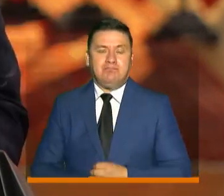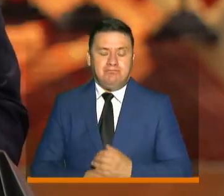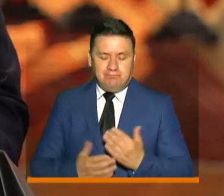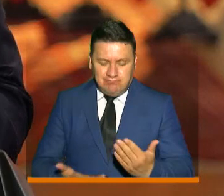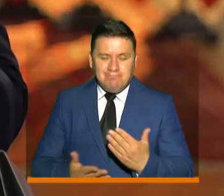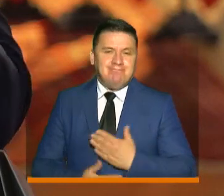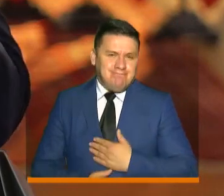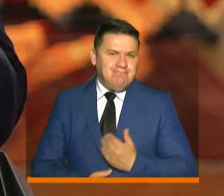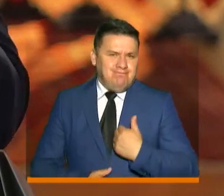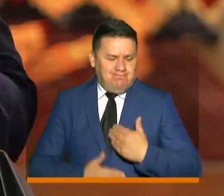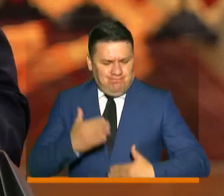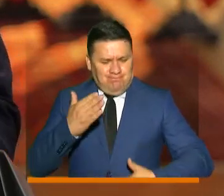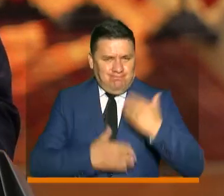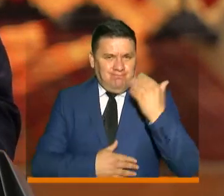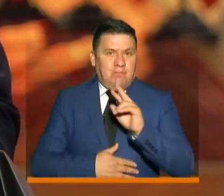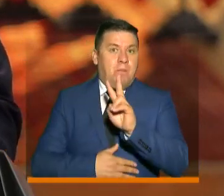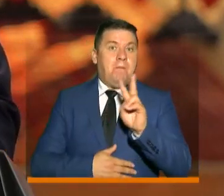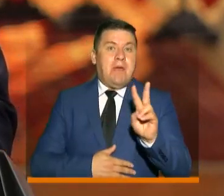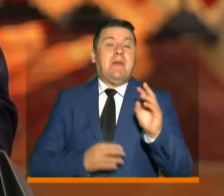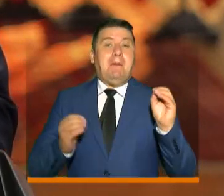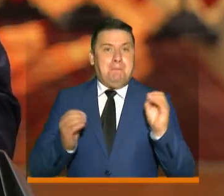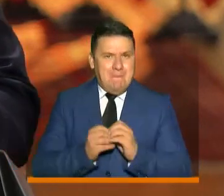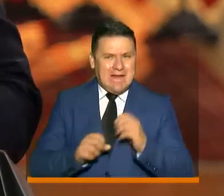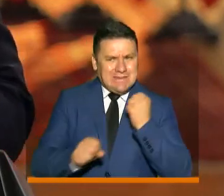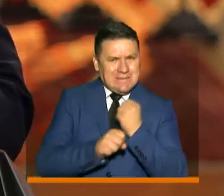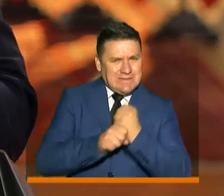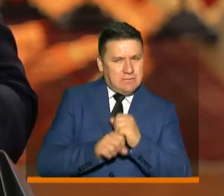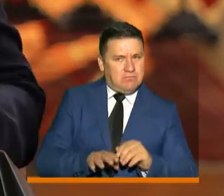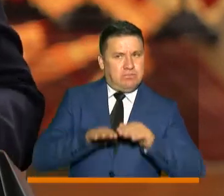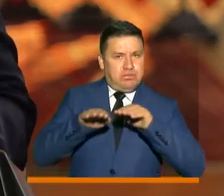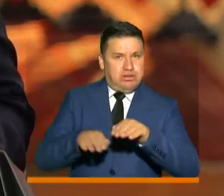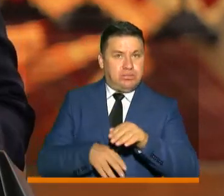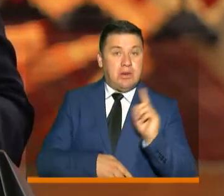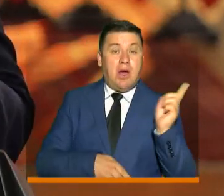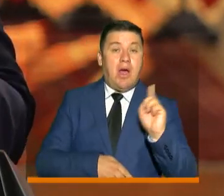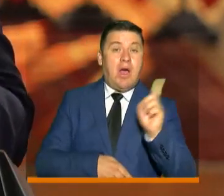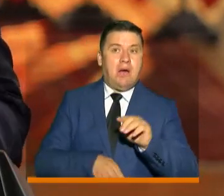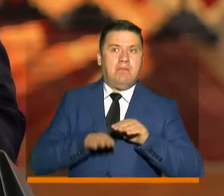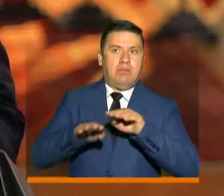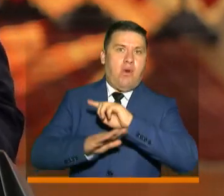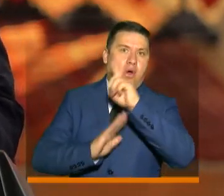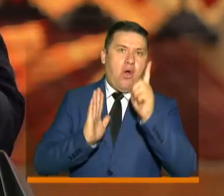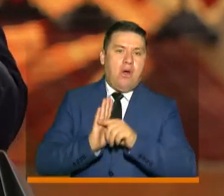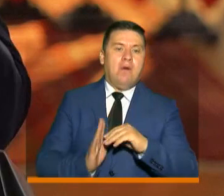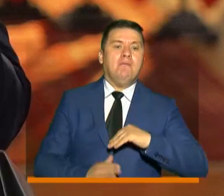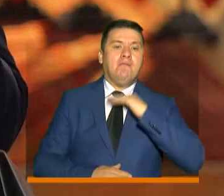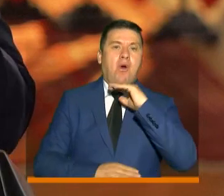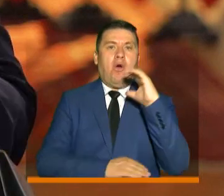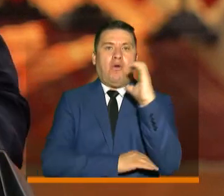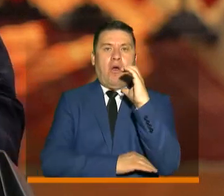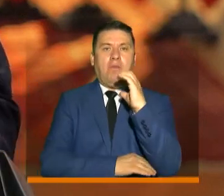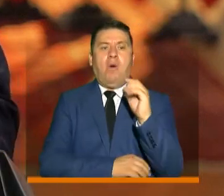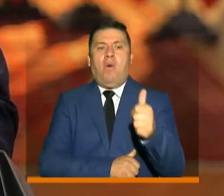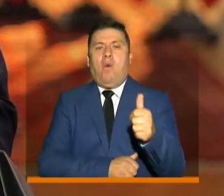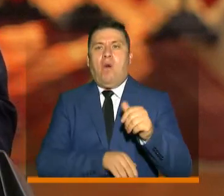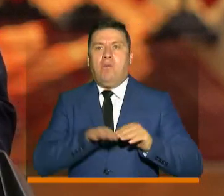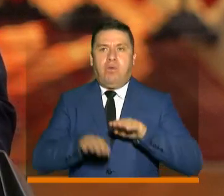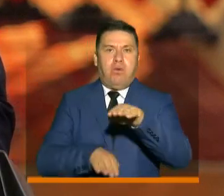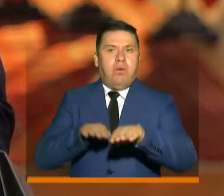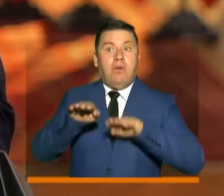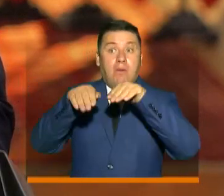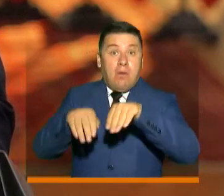forma iniciaremos 22 corredores viales para que en los próximos años notemos a colombia demás vías para la